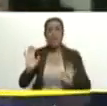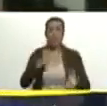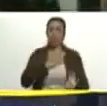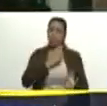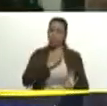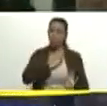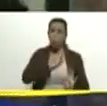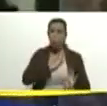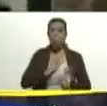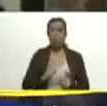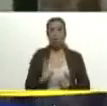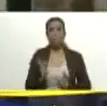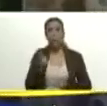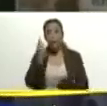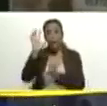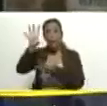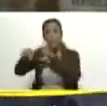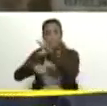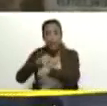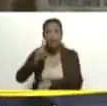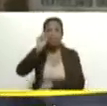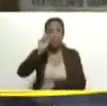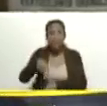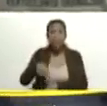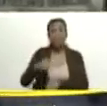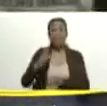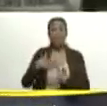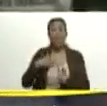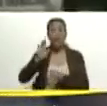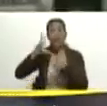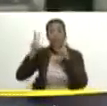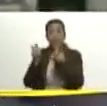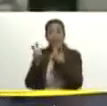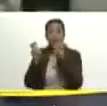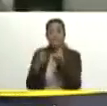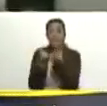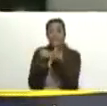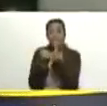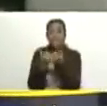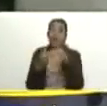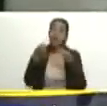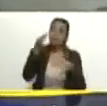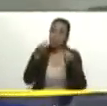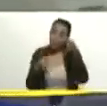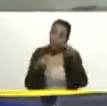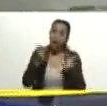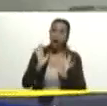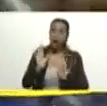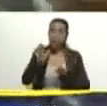canal de poderlo comprar, sino también en el tema del precio, un precio módico.